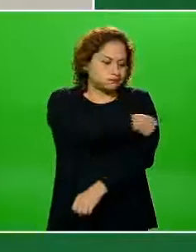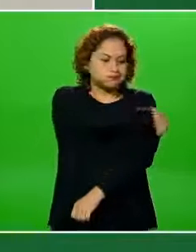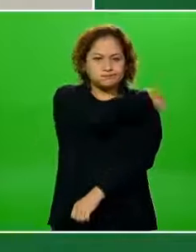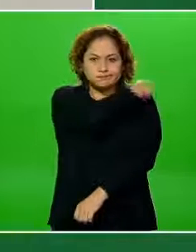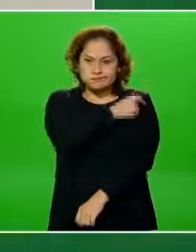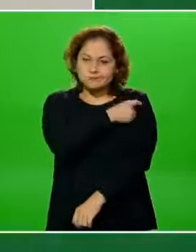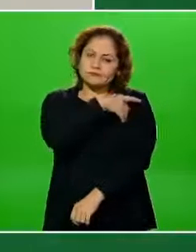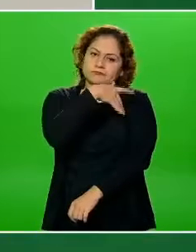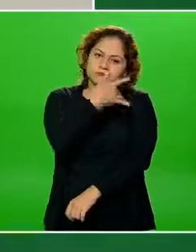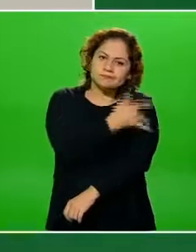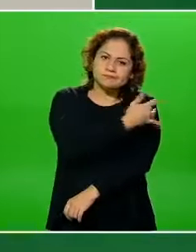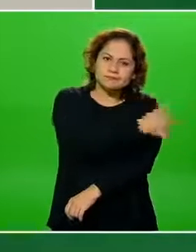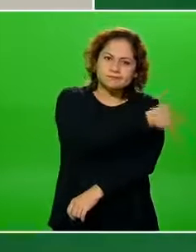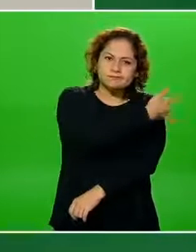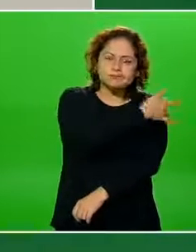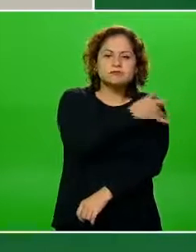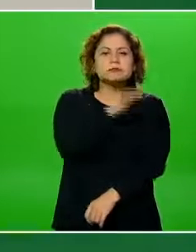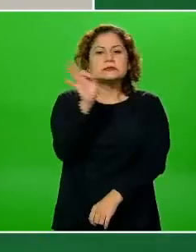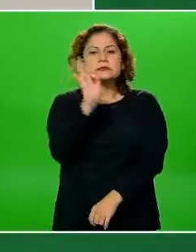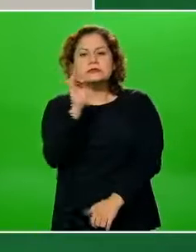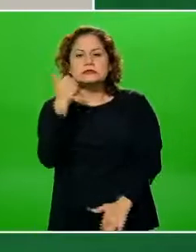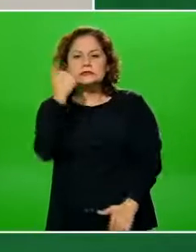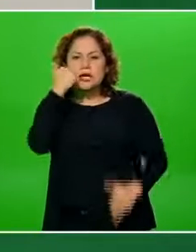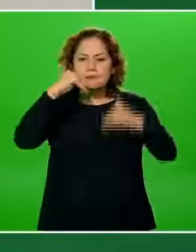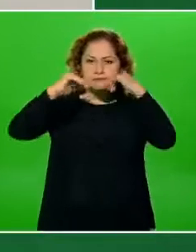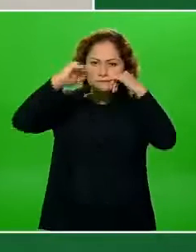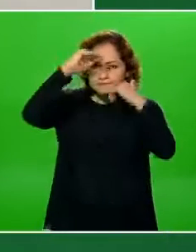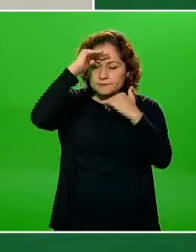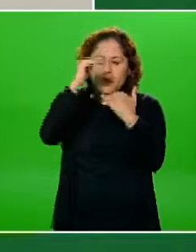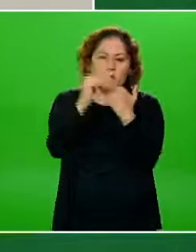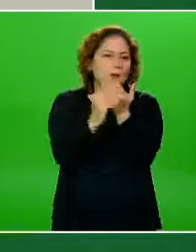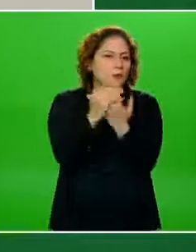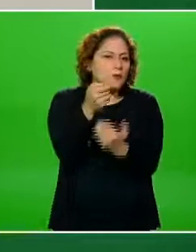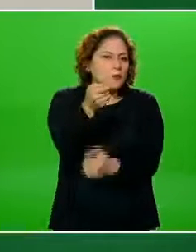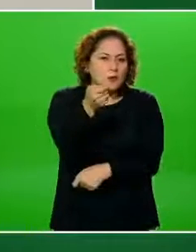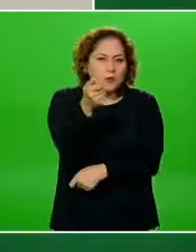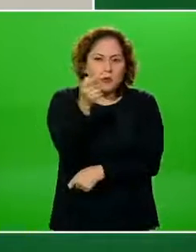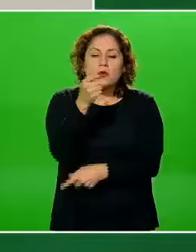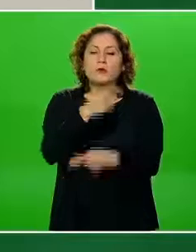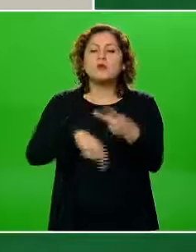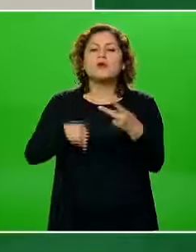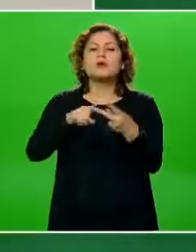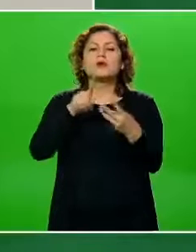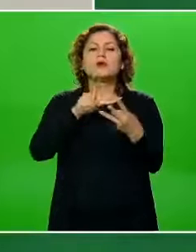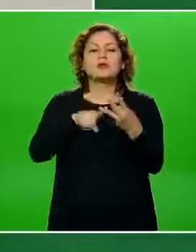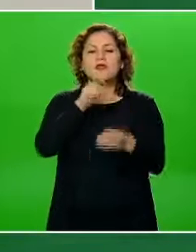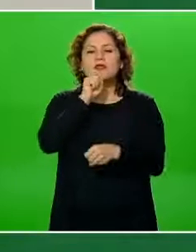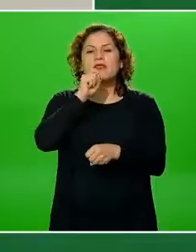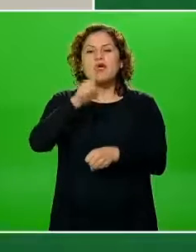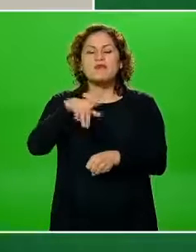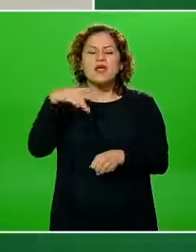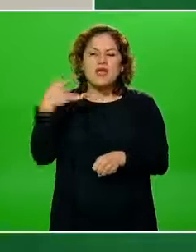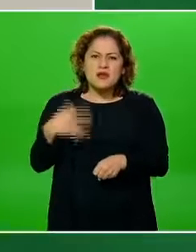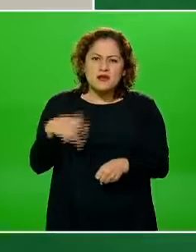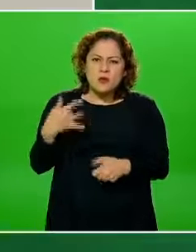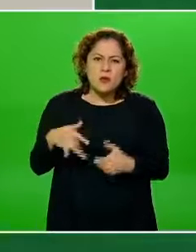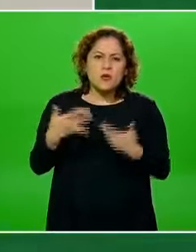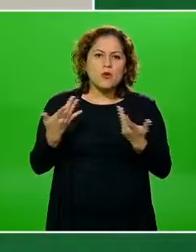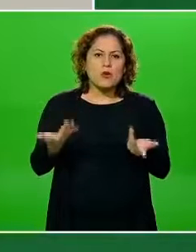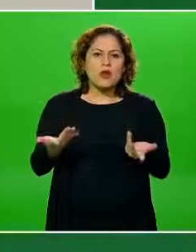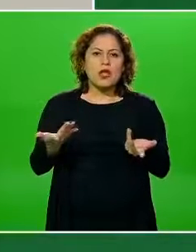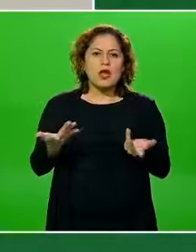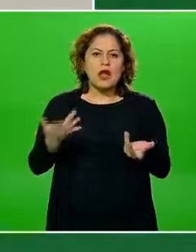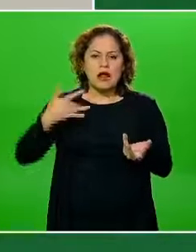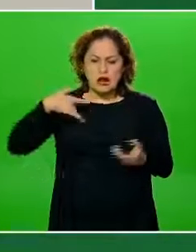vacunación, febrícula o inclusive un poco de fiebre que se puede desarrollar, un poco de malestar o dolor en